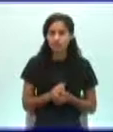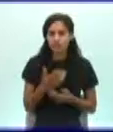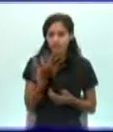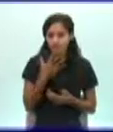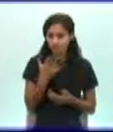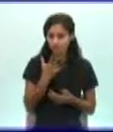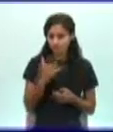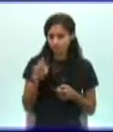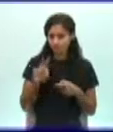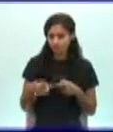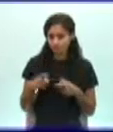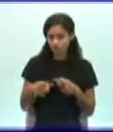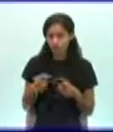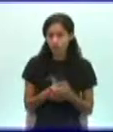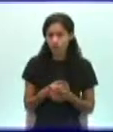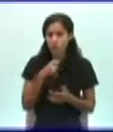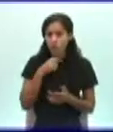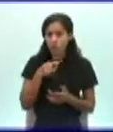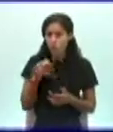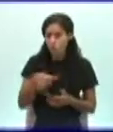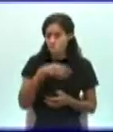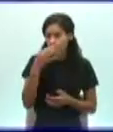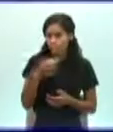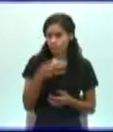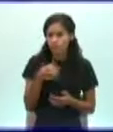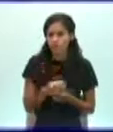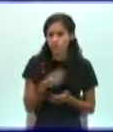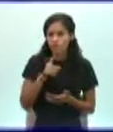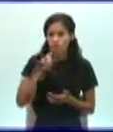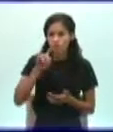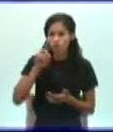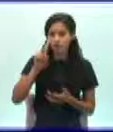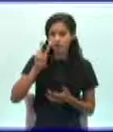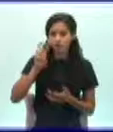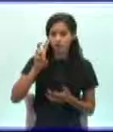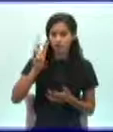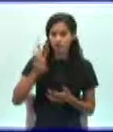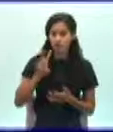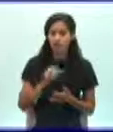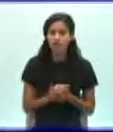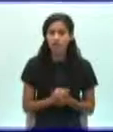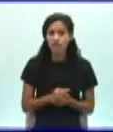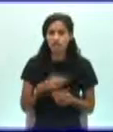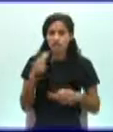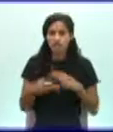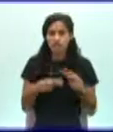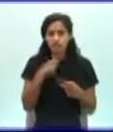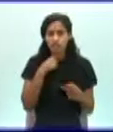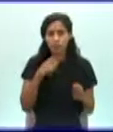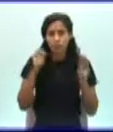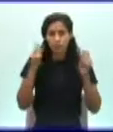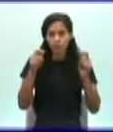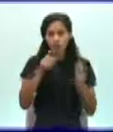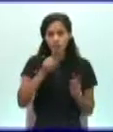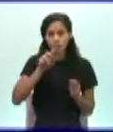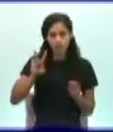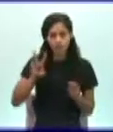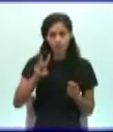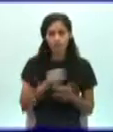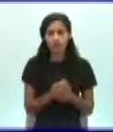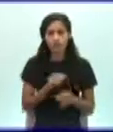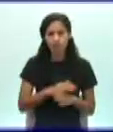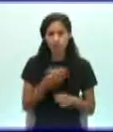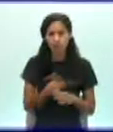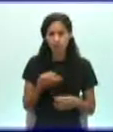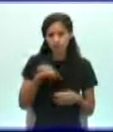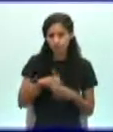Martínez Villena, abogado, en 1923 protagonizó la protesta de los 13, se incorporó al movimiento